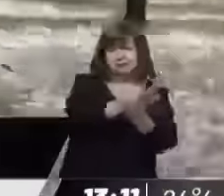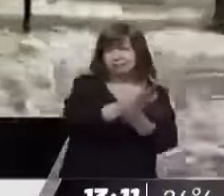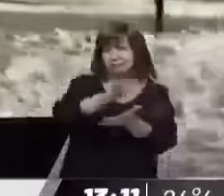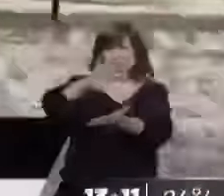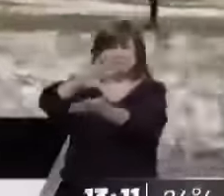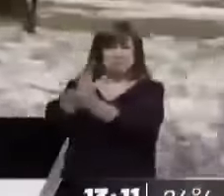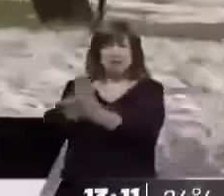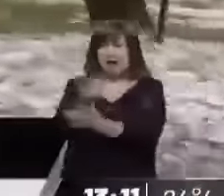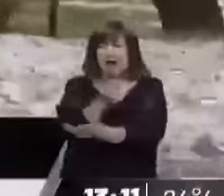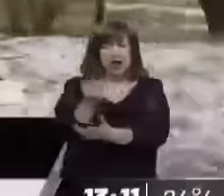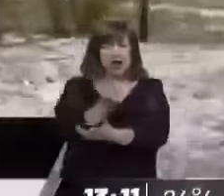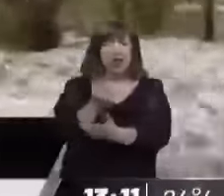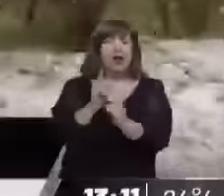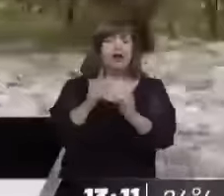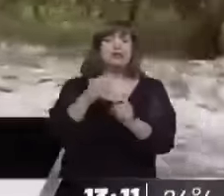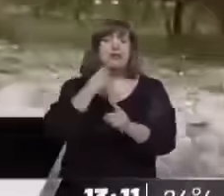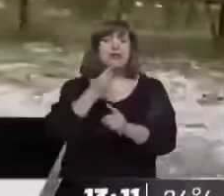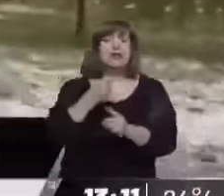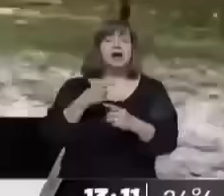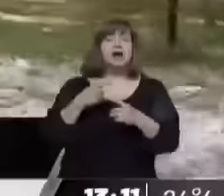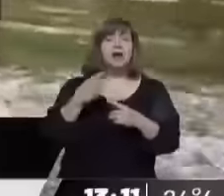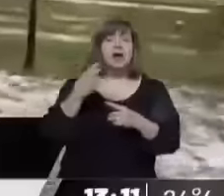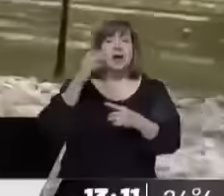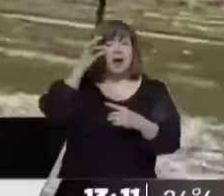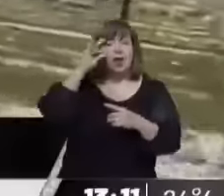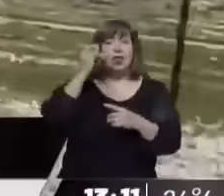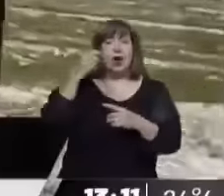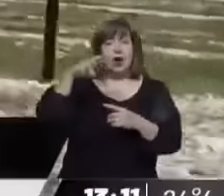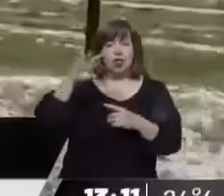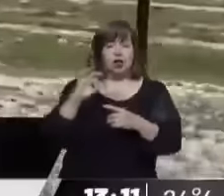el secretario de Obras Públicas de Maipú, Eduardo Mesabota.